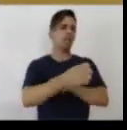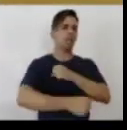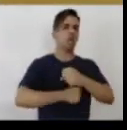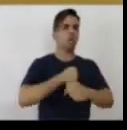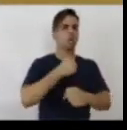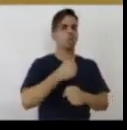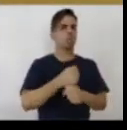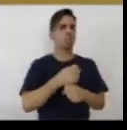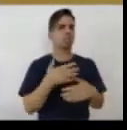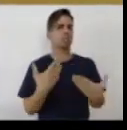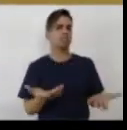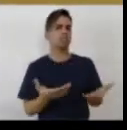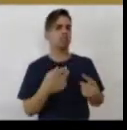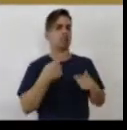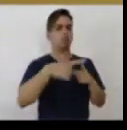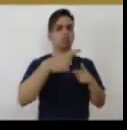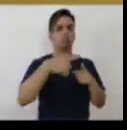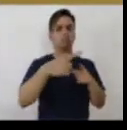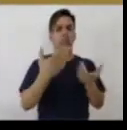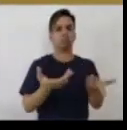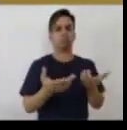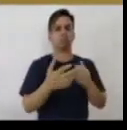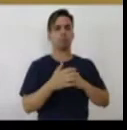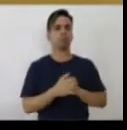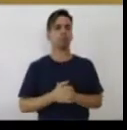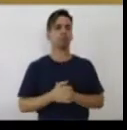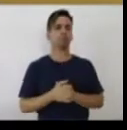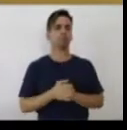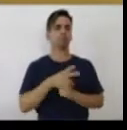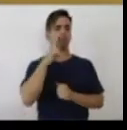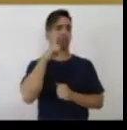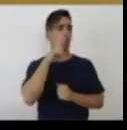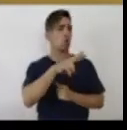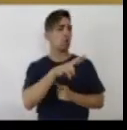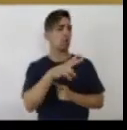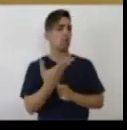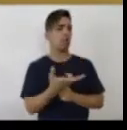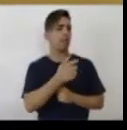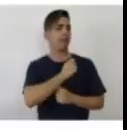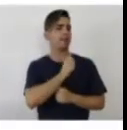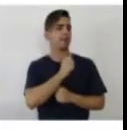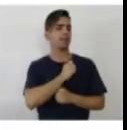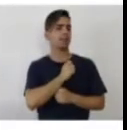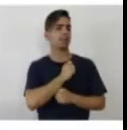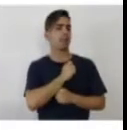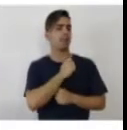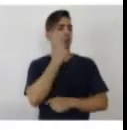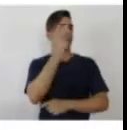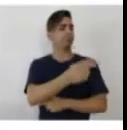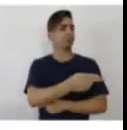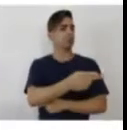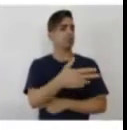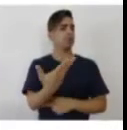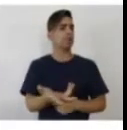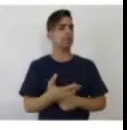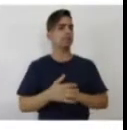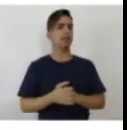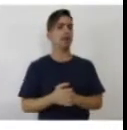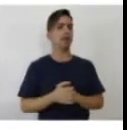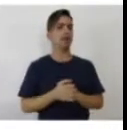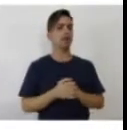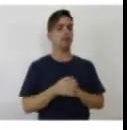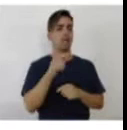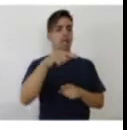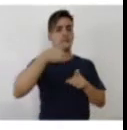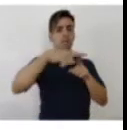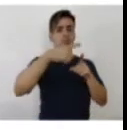que usan los grados Fahrenheit. Por tanto, miren aquí qué pasaría si quisiéramos indicar en